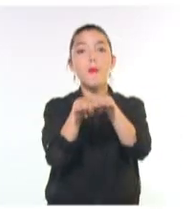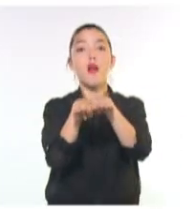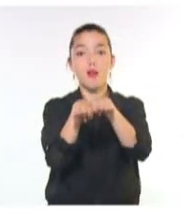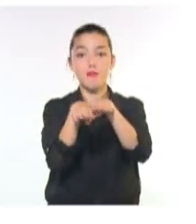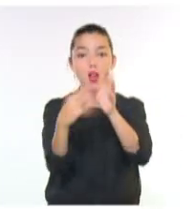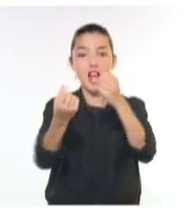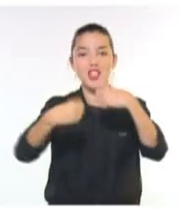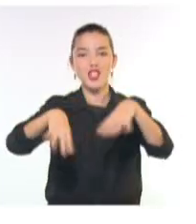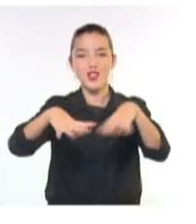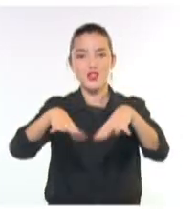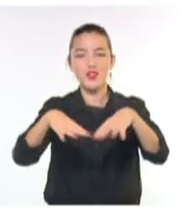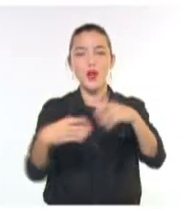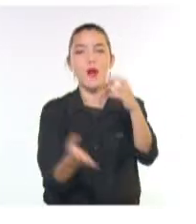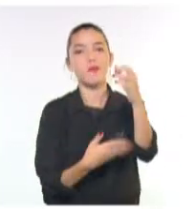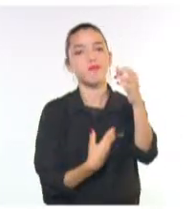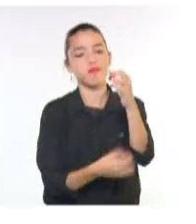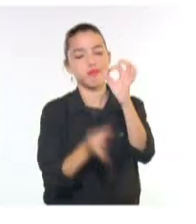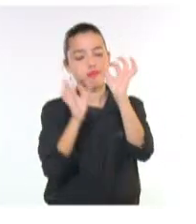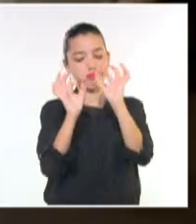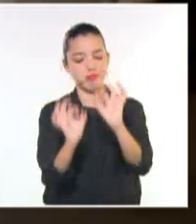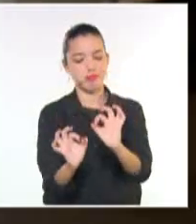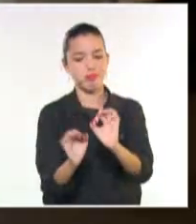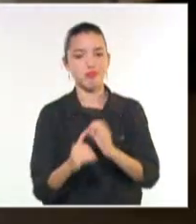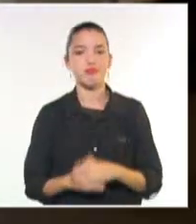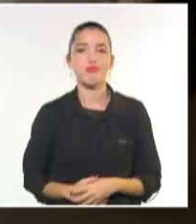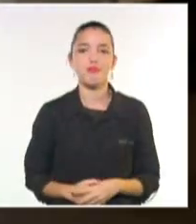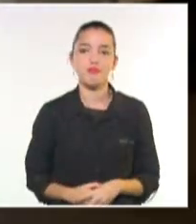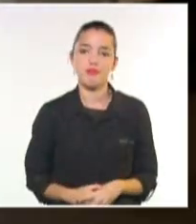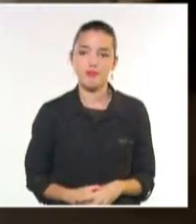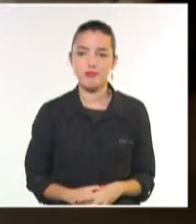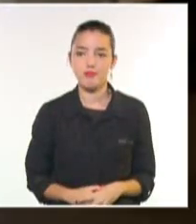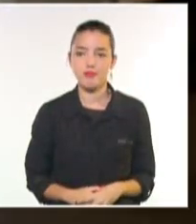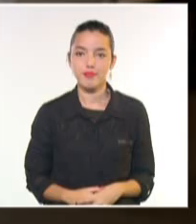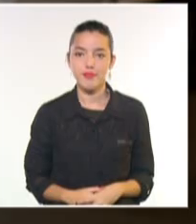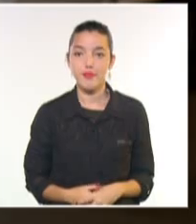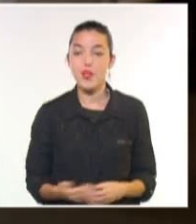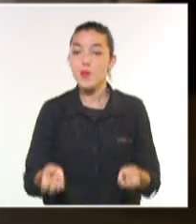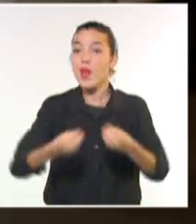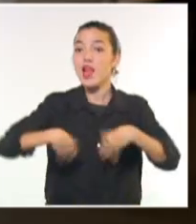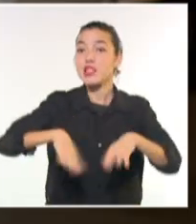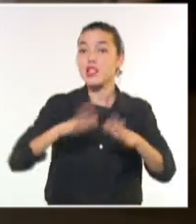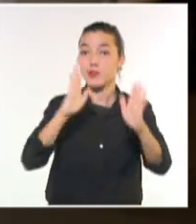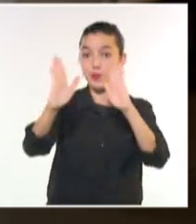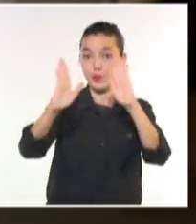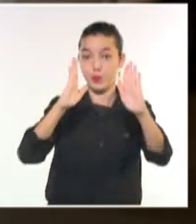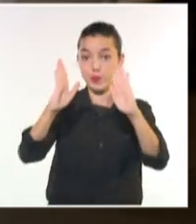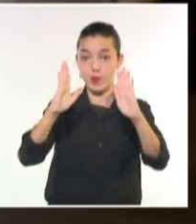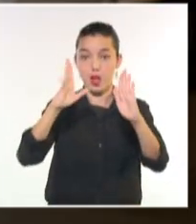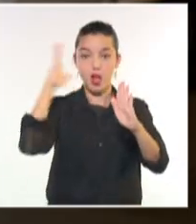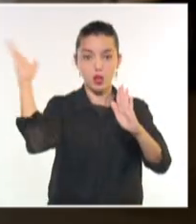noticias rigurosas y no alarmistas. Durante la temporada ciclónica, uno de los casos más